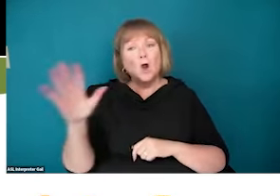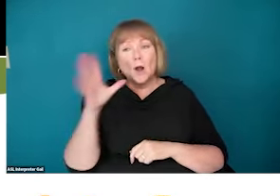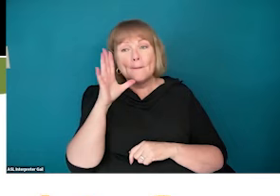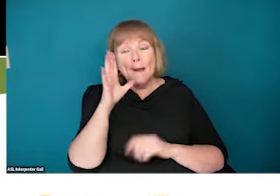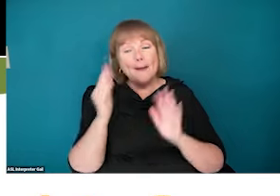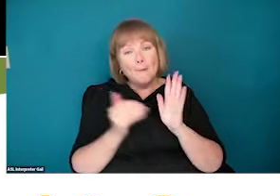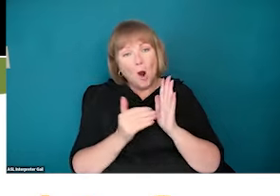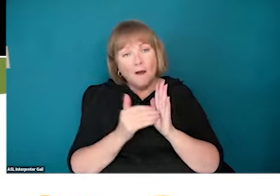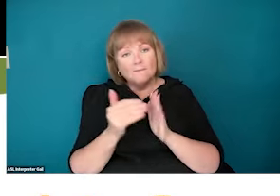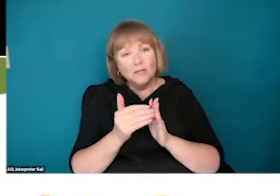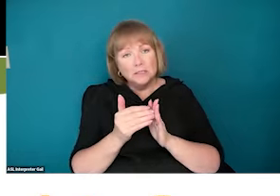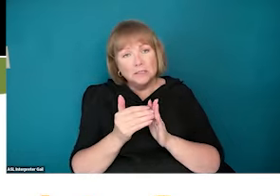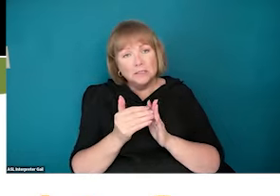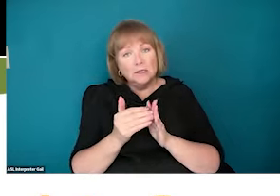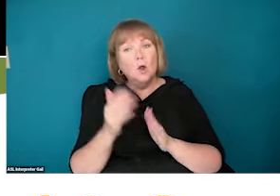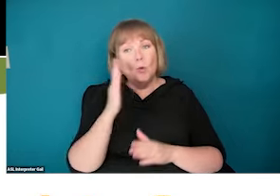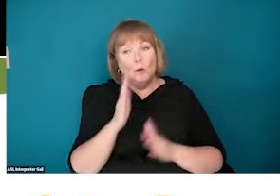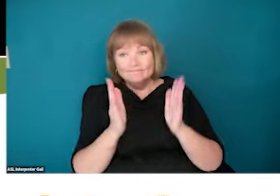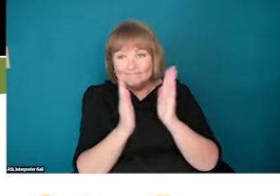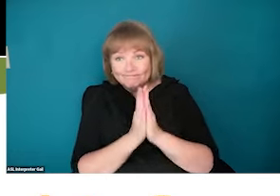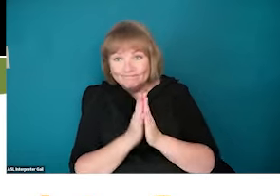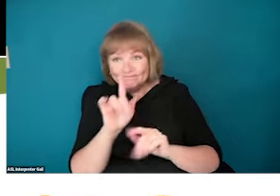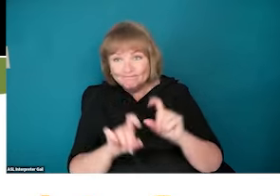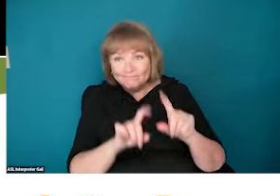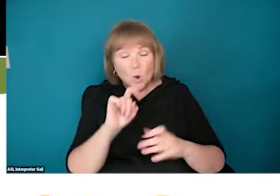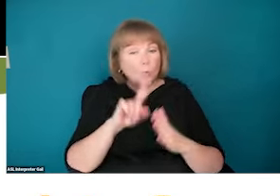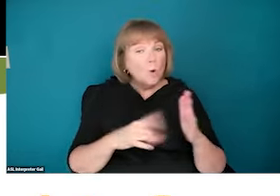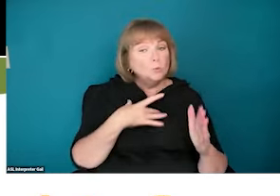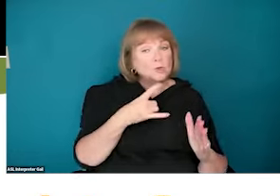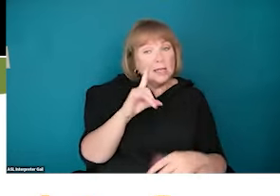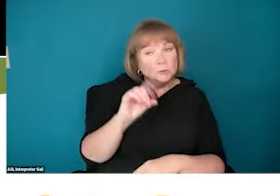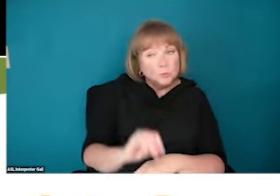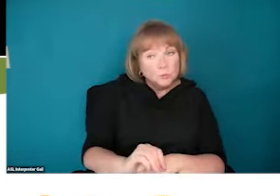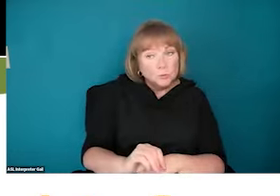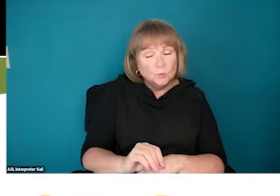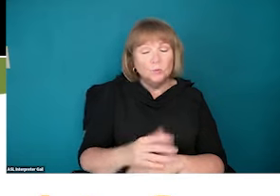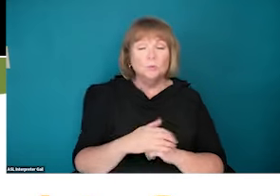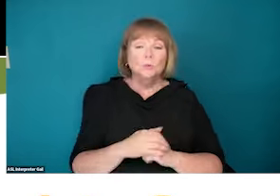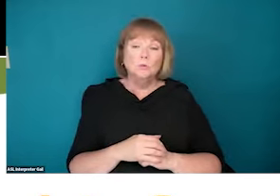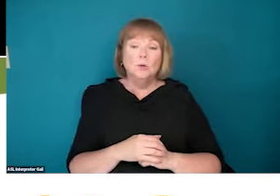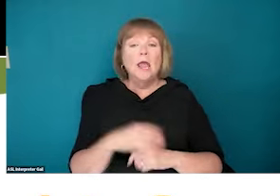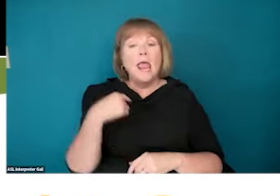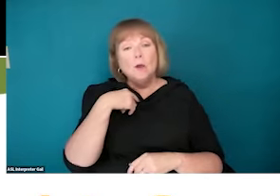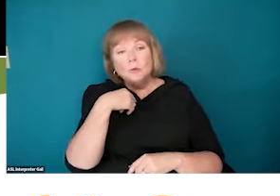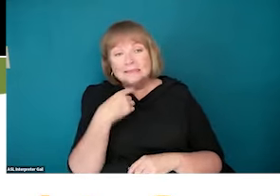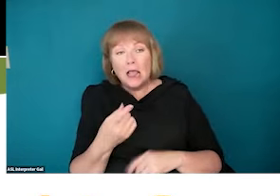Ashley y su papá tienen muy buena relación. Entonces, muchas veces la mamá de Ashley le pregunta a ella con respecto a